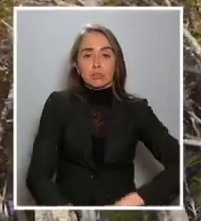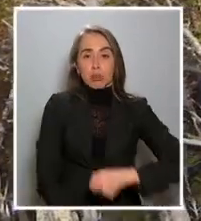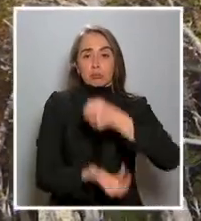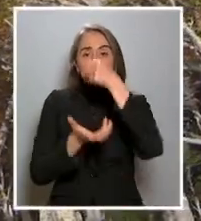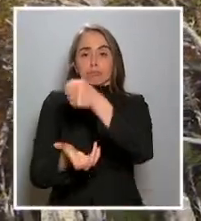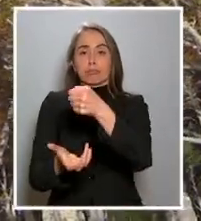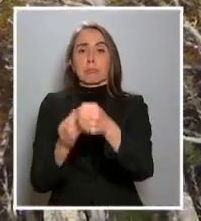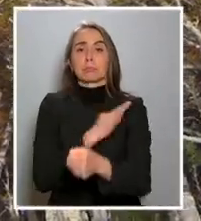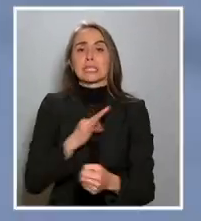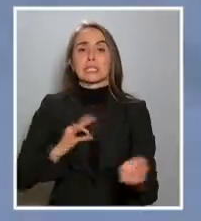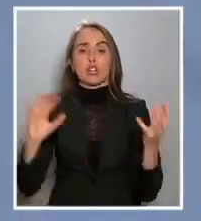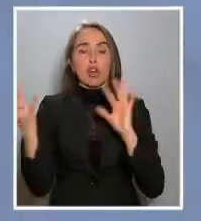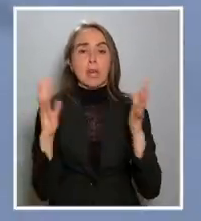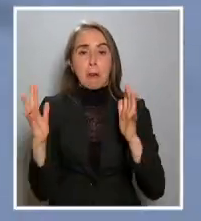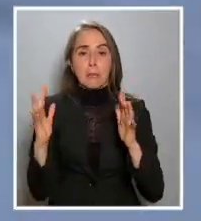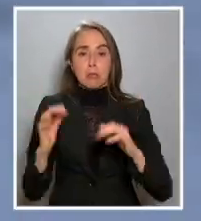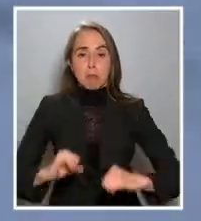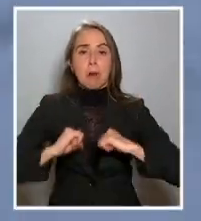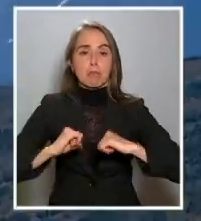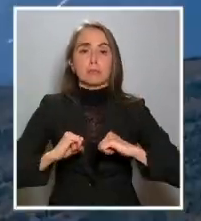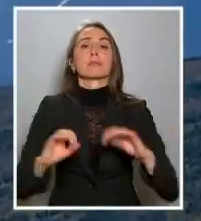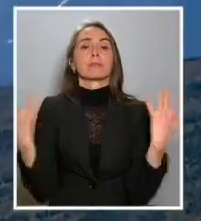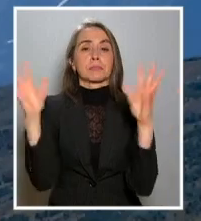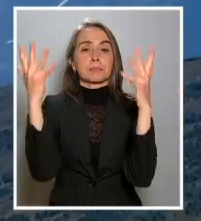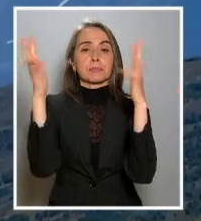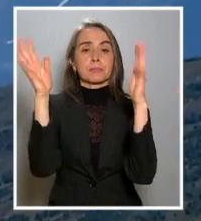Ambiente. Ahora,